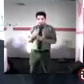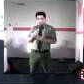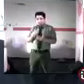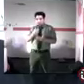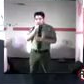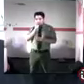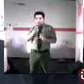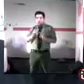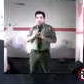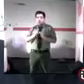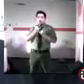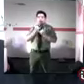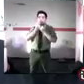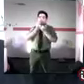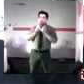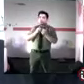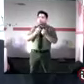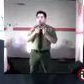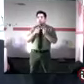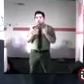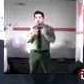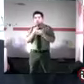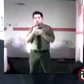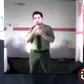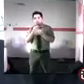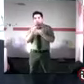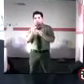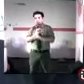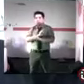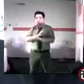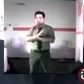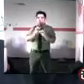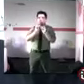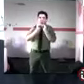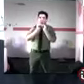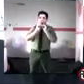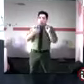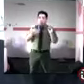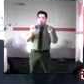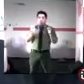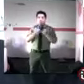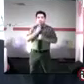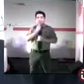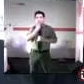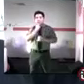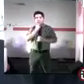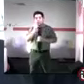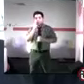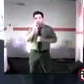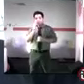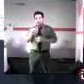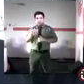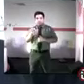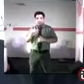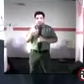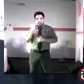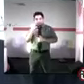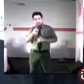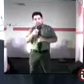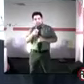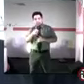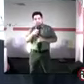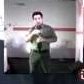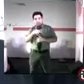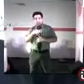una disculpa, un comentario al respecto. Tenemos también cómo las policías durante el gobierno de Cabeza de Vaca se convirtieron